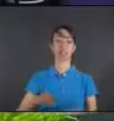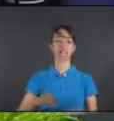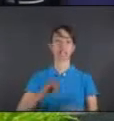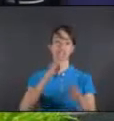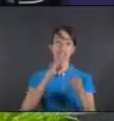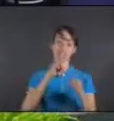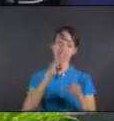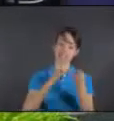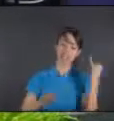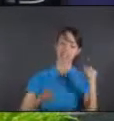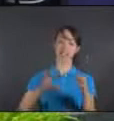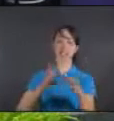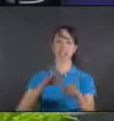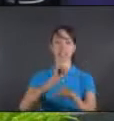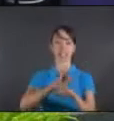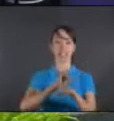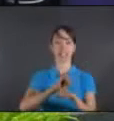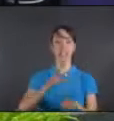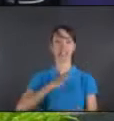¿Qué es el santuario?